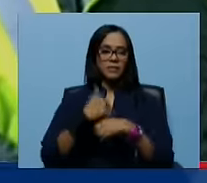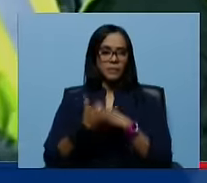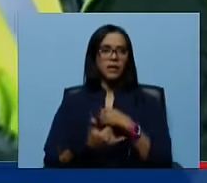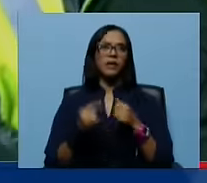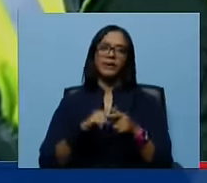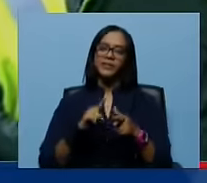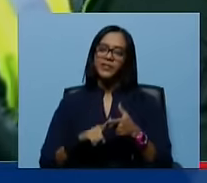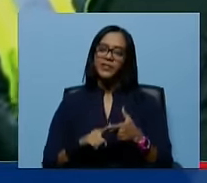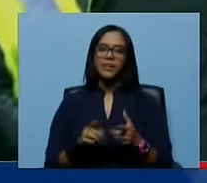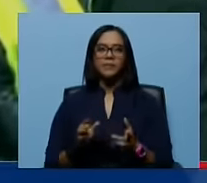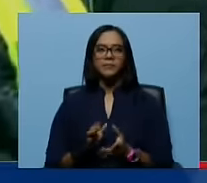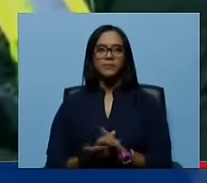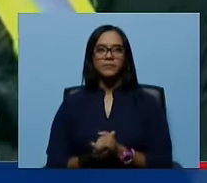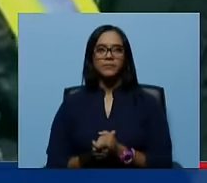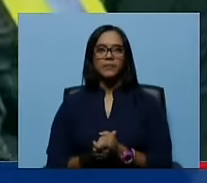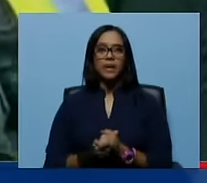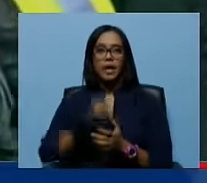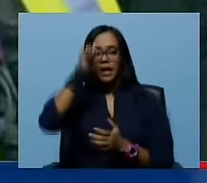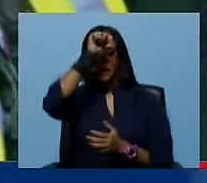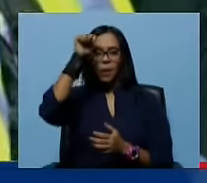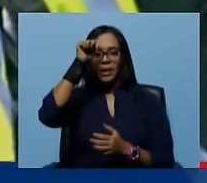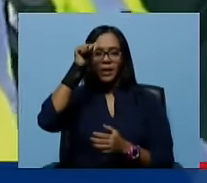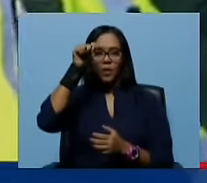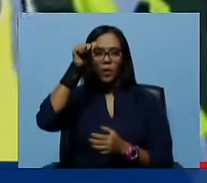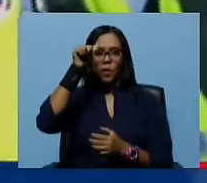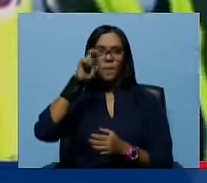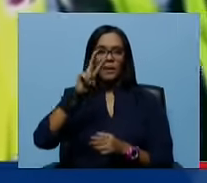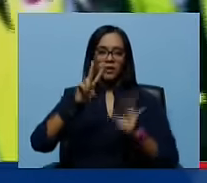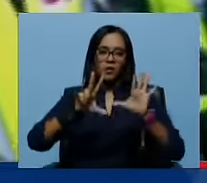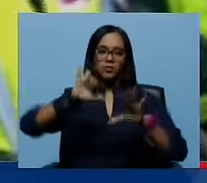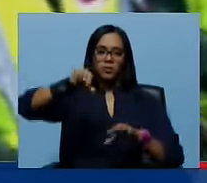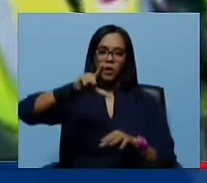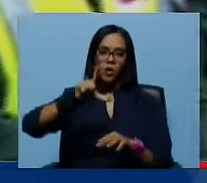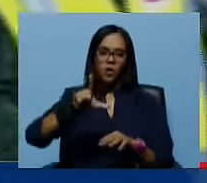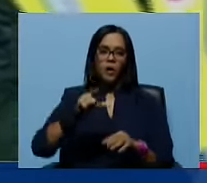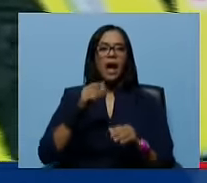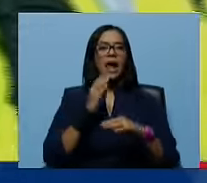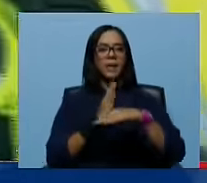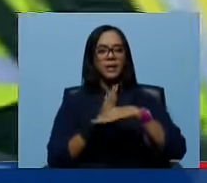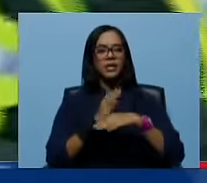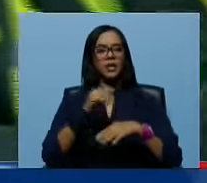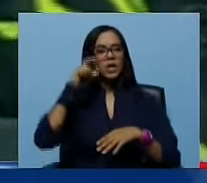entonces el domingo 28 de julio, al mediodía,